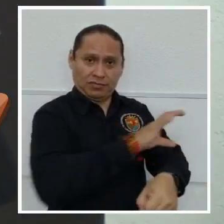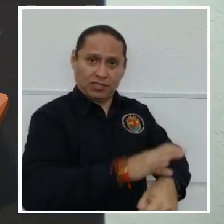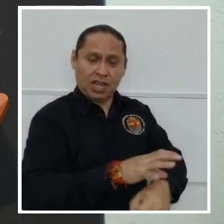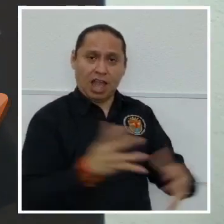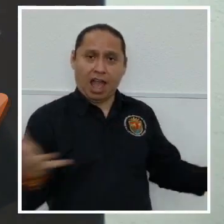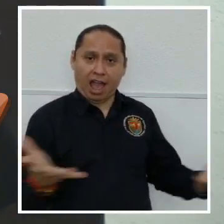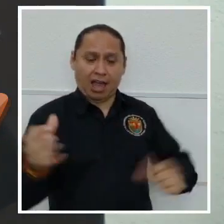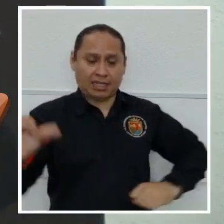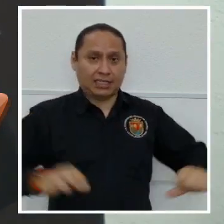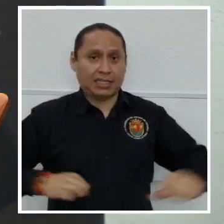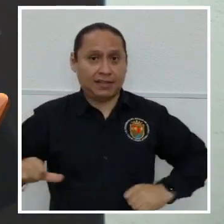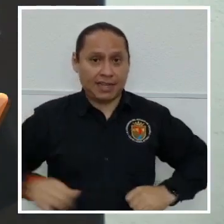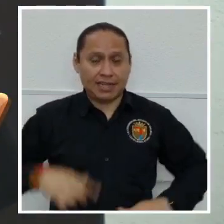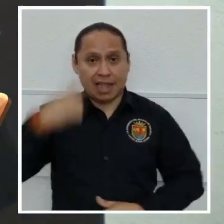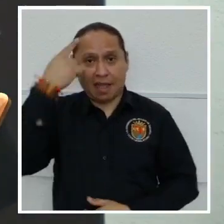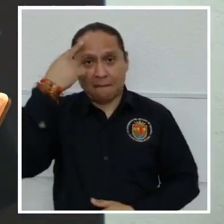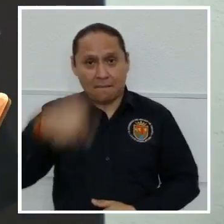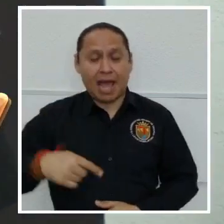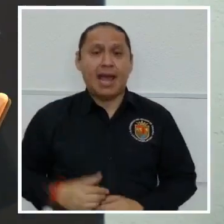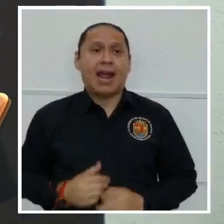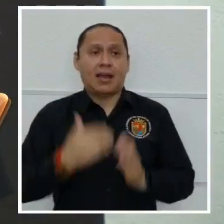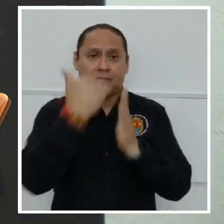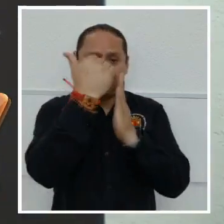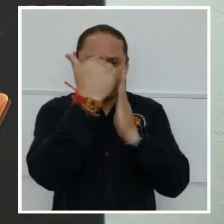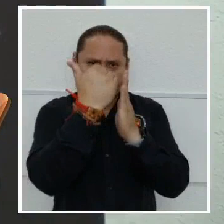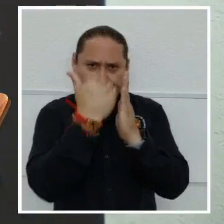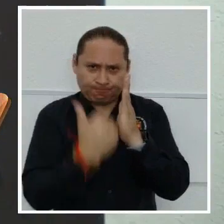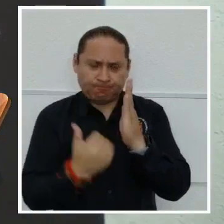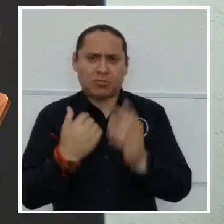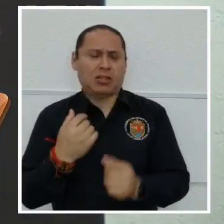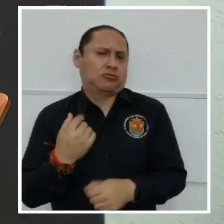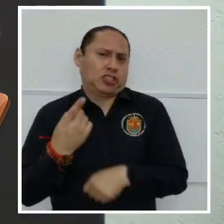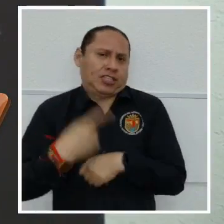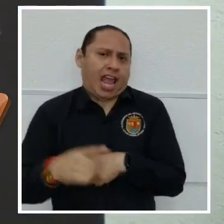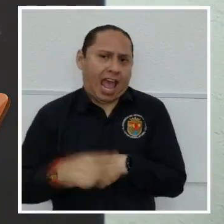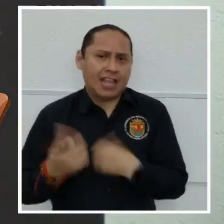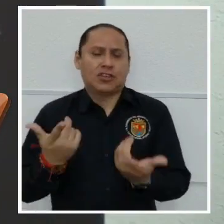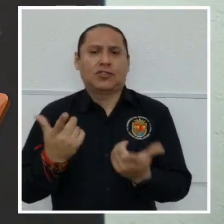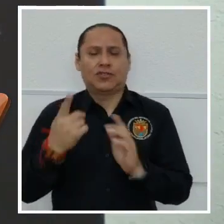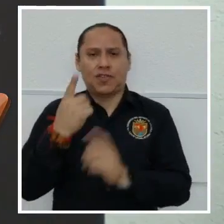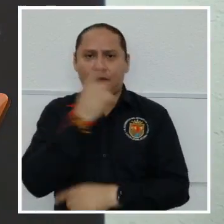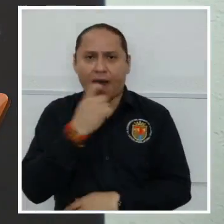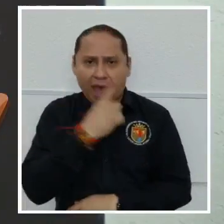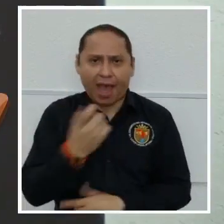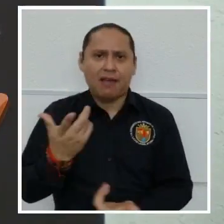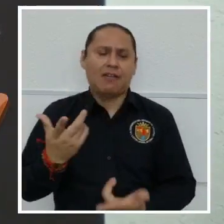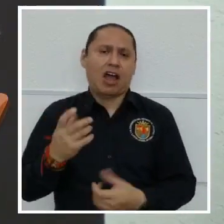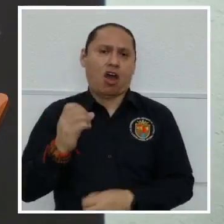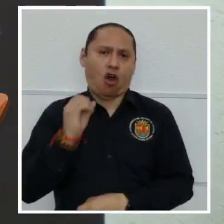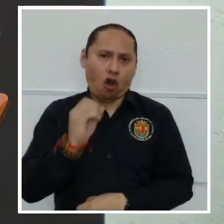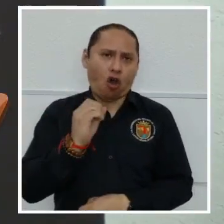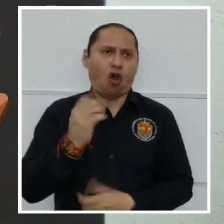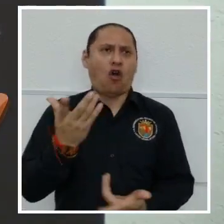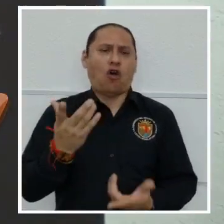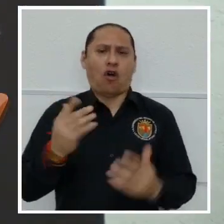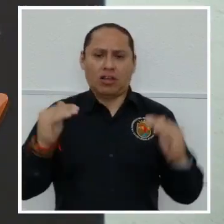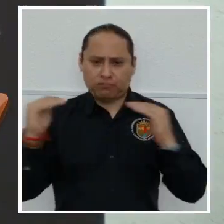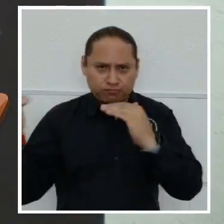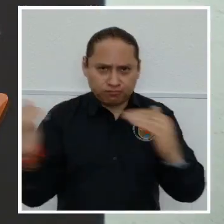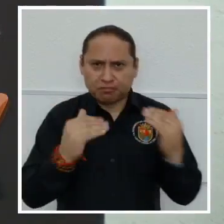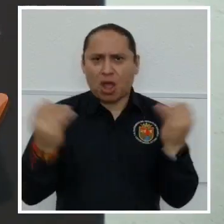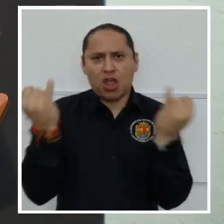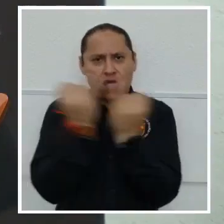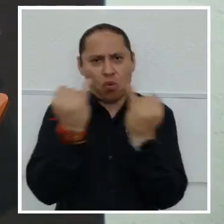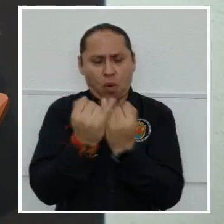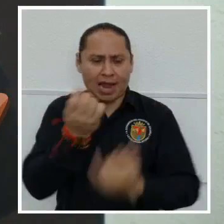acciones y estrategias para la reducción de riesgos hídricos disminuir la brecha de desigualdad e inequidad en el acceso al agua y al